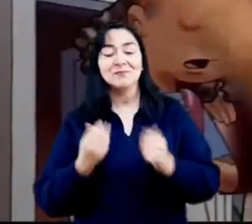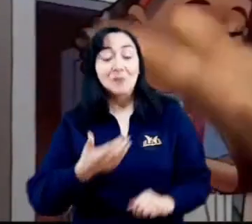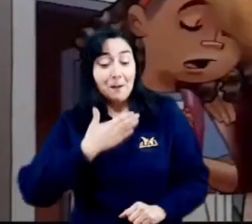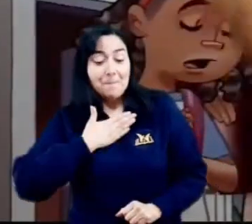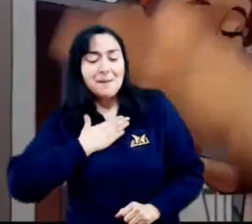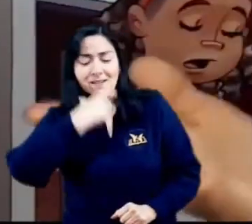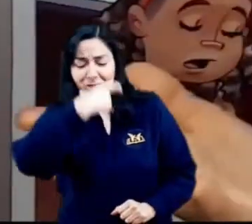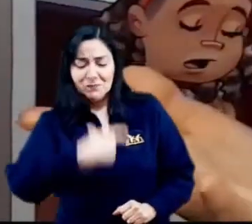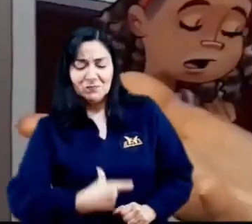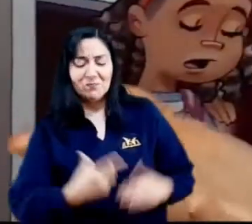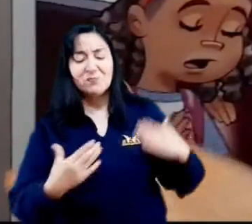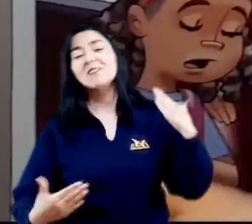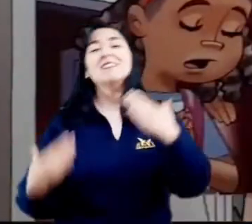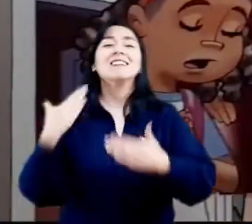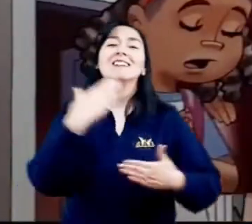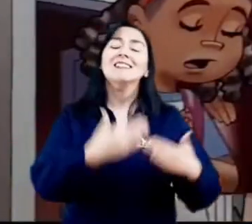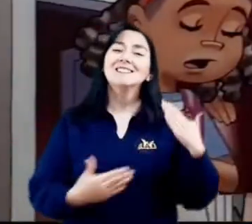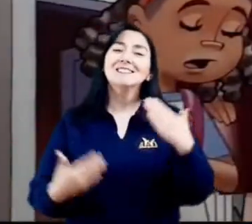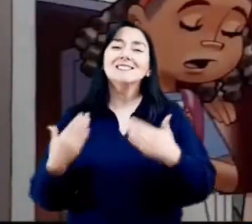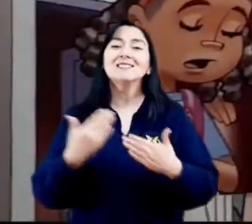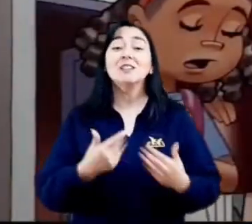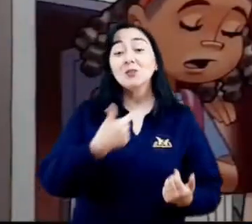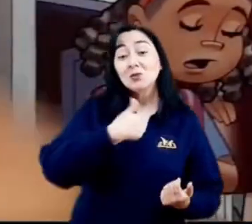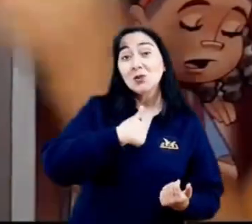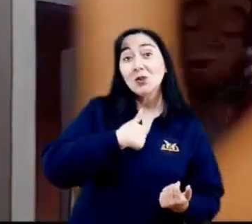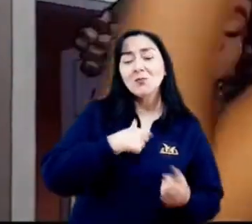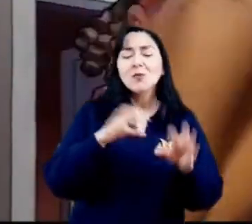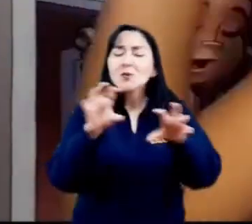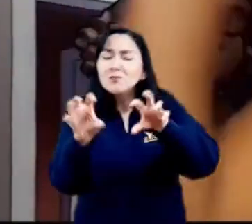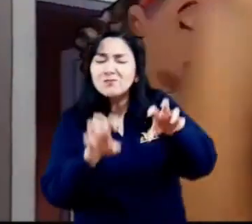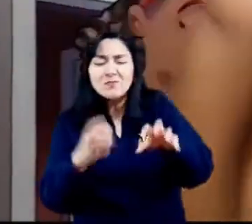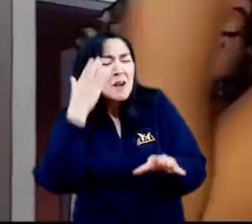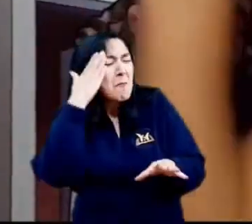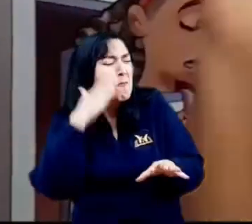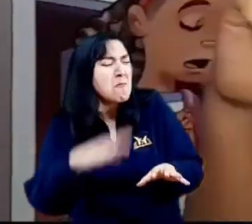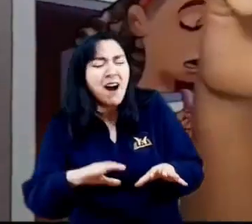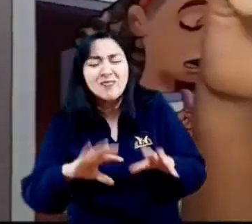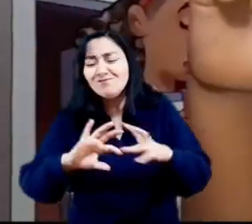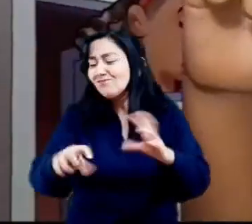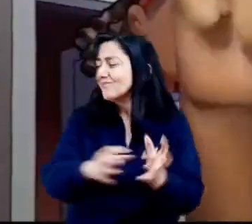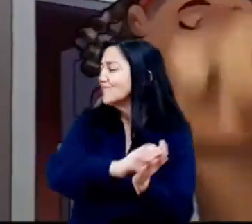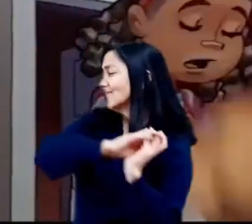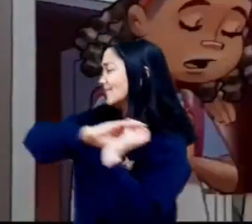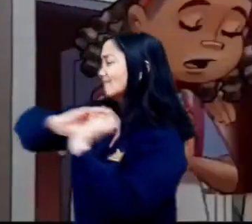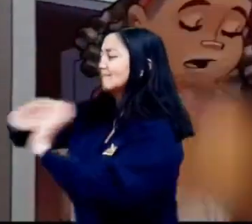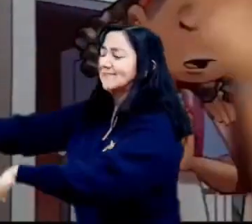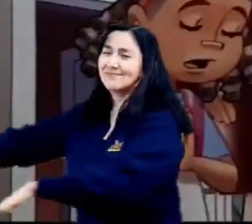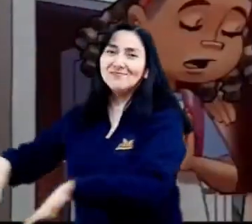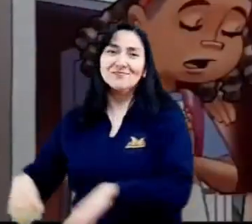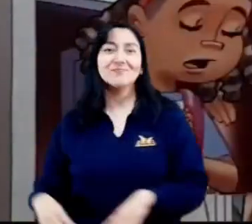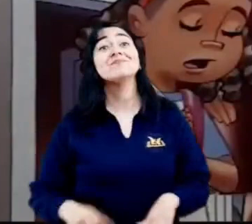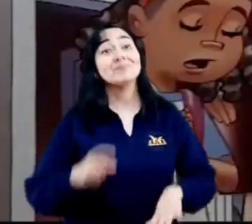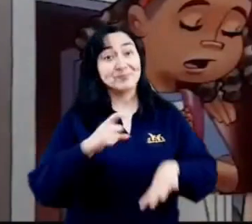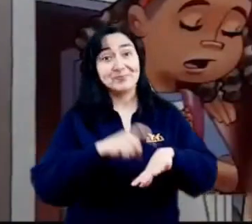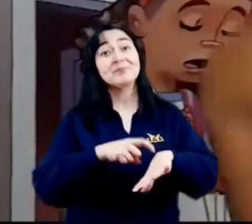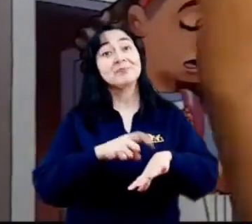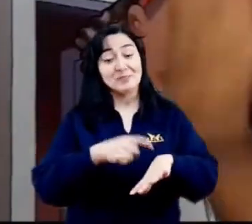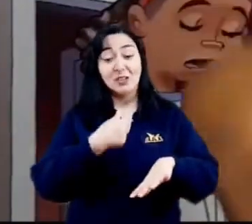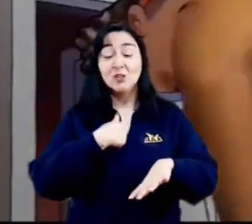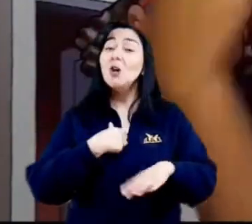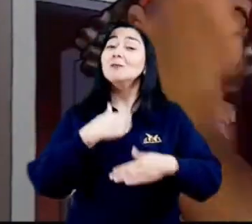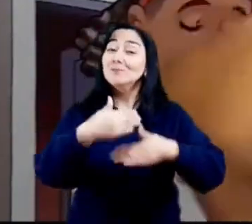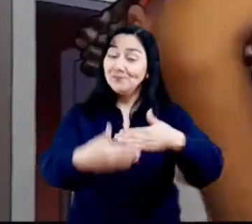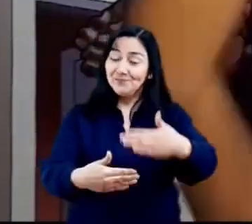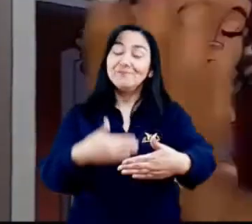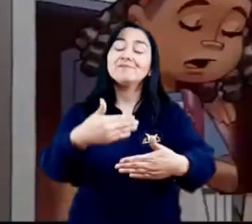de cuidar, cambiar lo que hace mal Es tiempo de